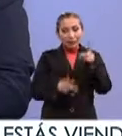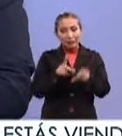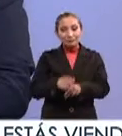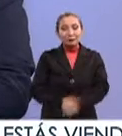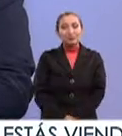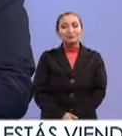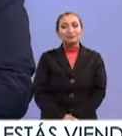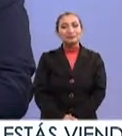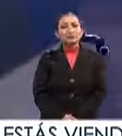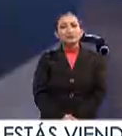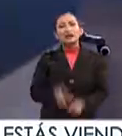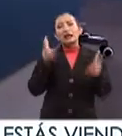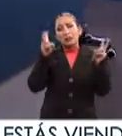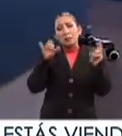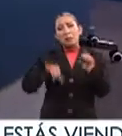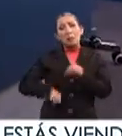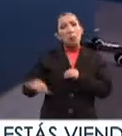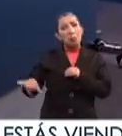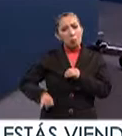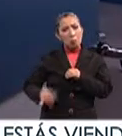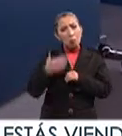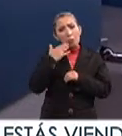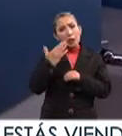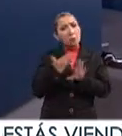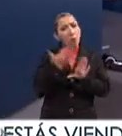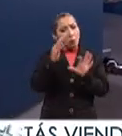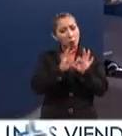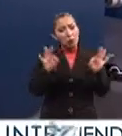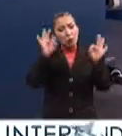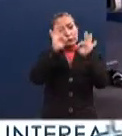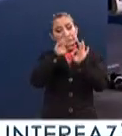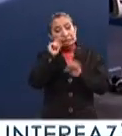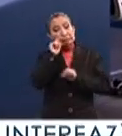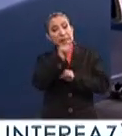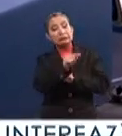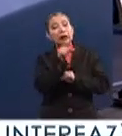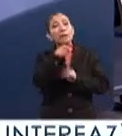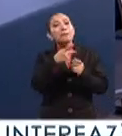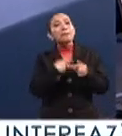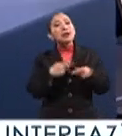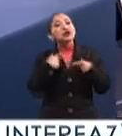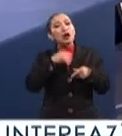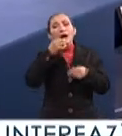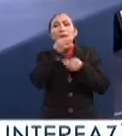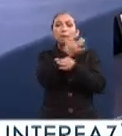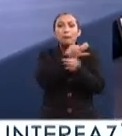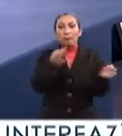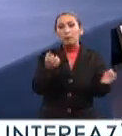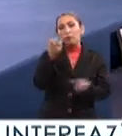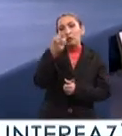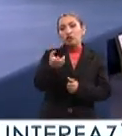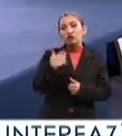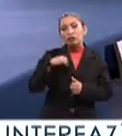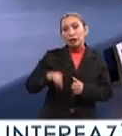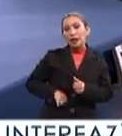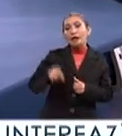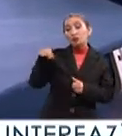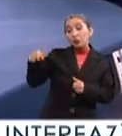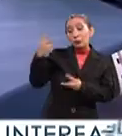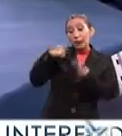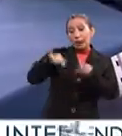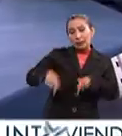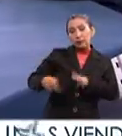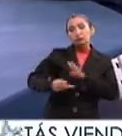libro. Pues son temas interesantísimos y muy relevantes de que las personas los conozcan, por eso es que nos interesa mucho que estés